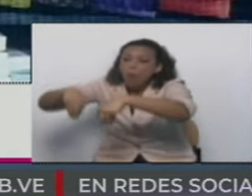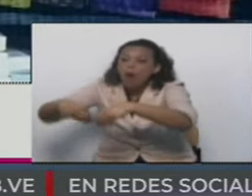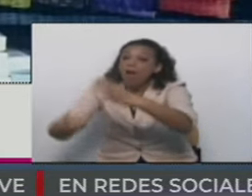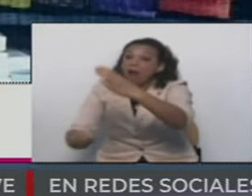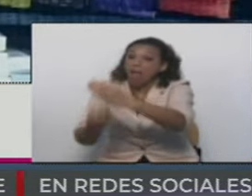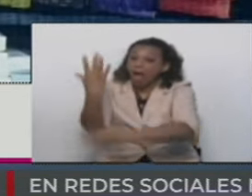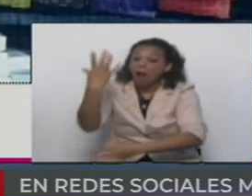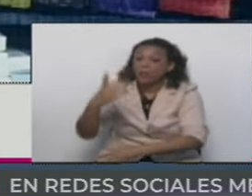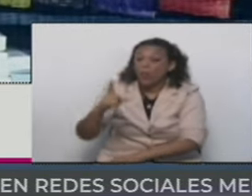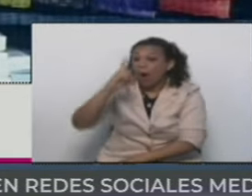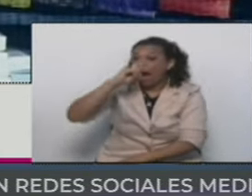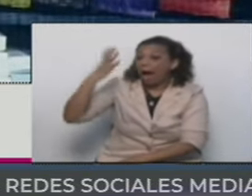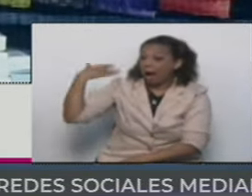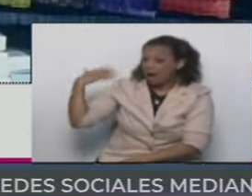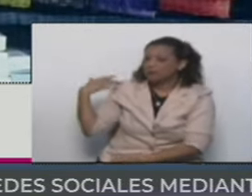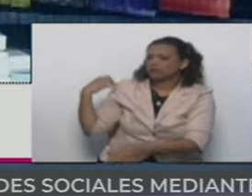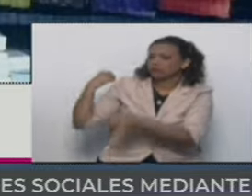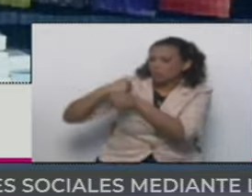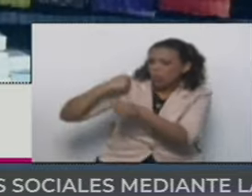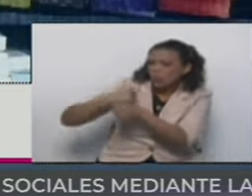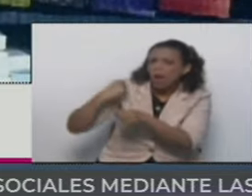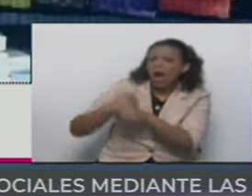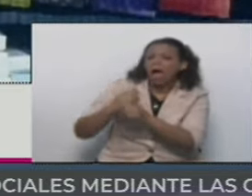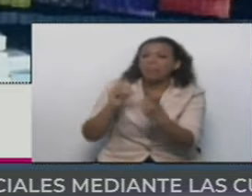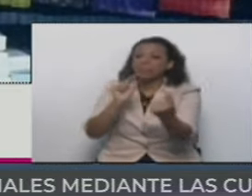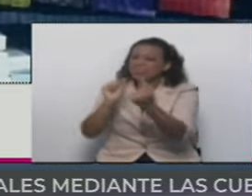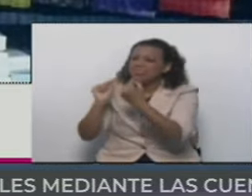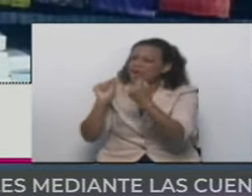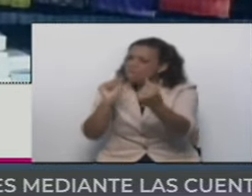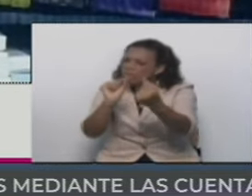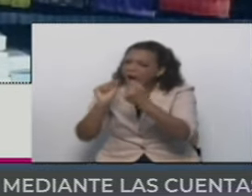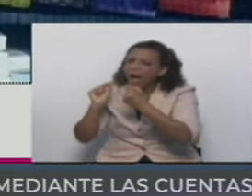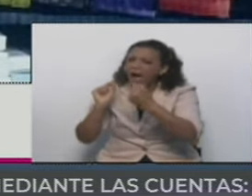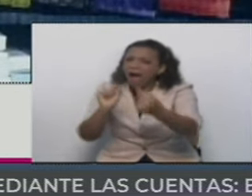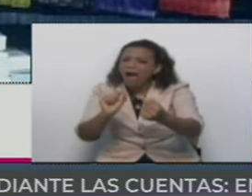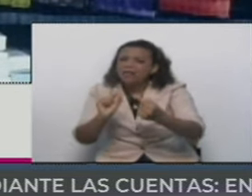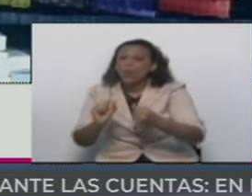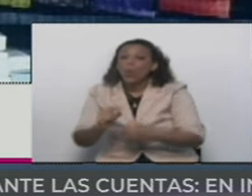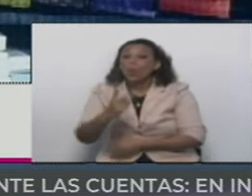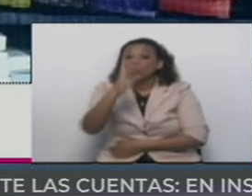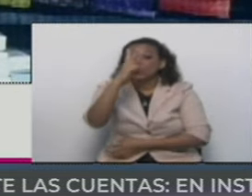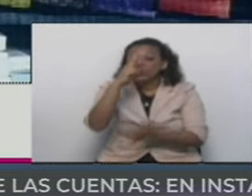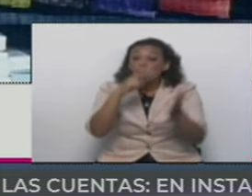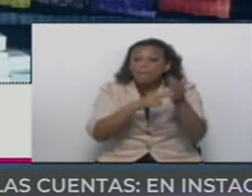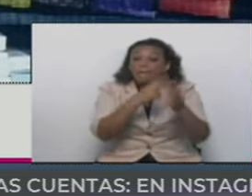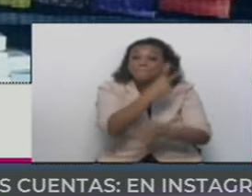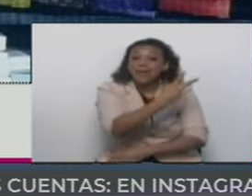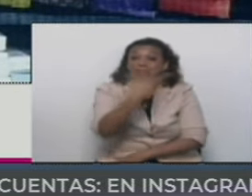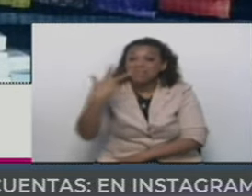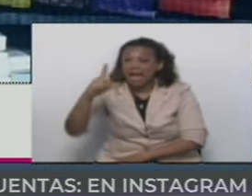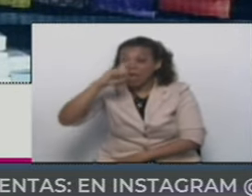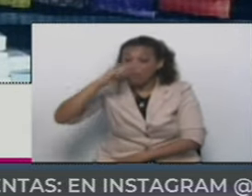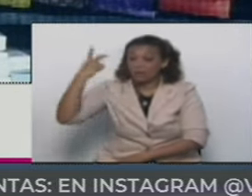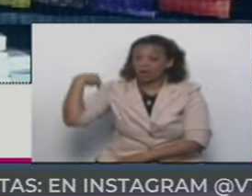construimos en trabajo, en debate, durante todo el año 2023, que nos